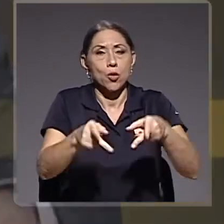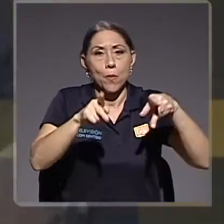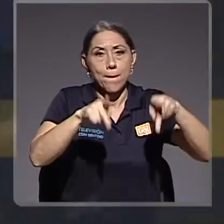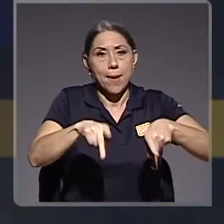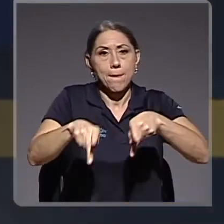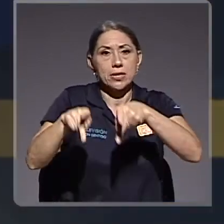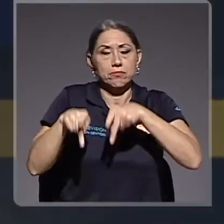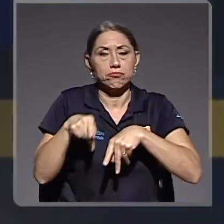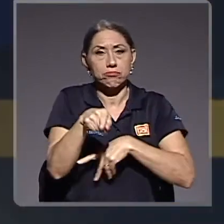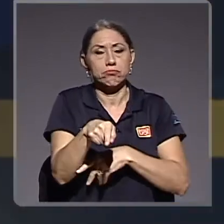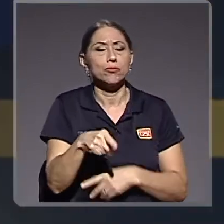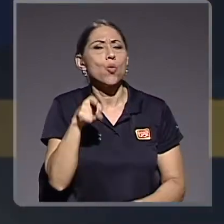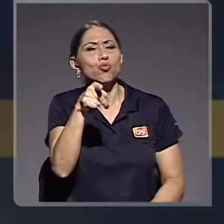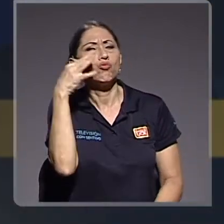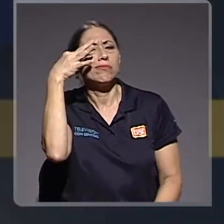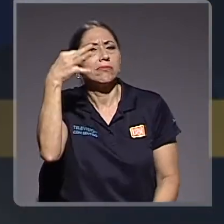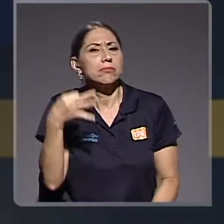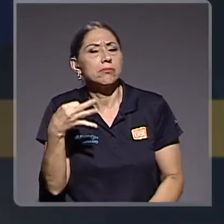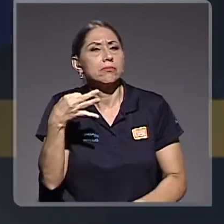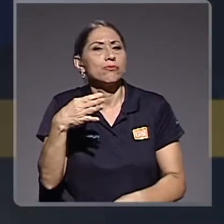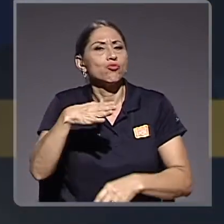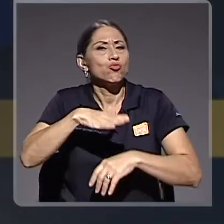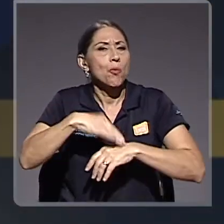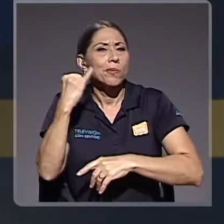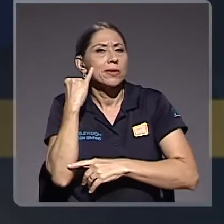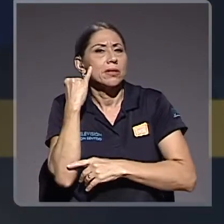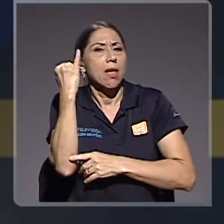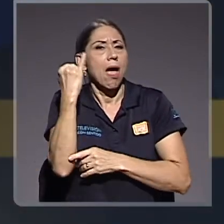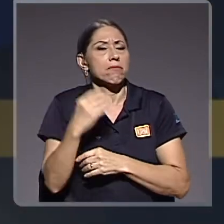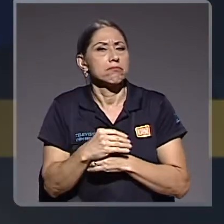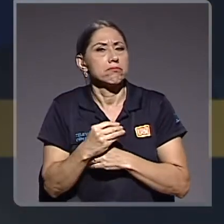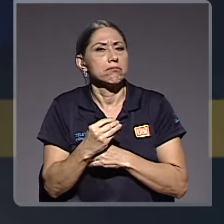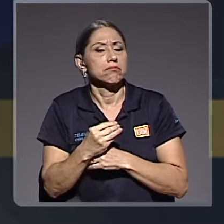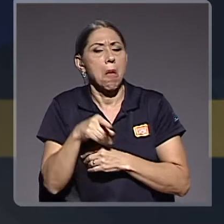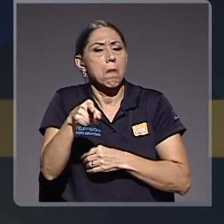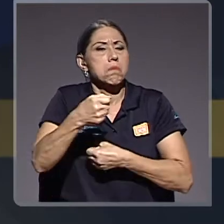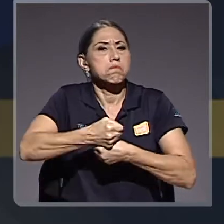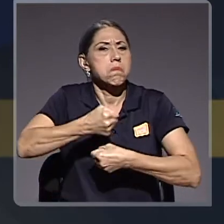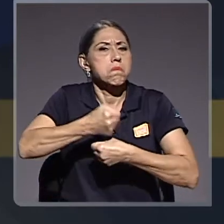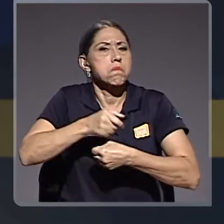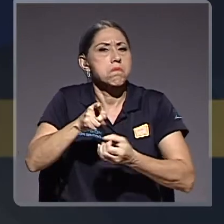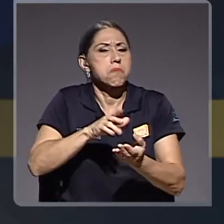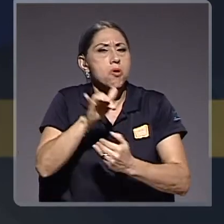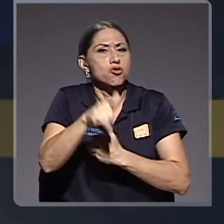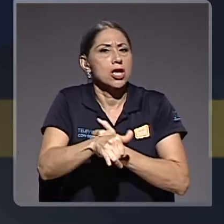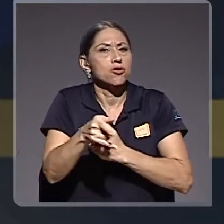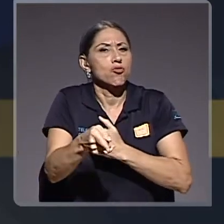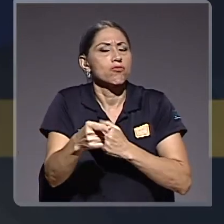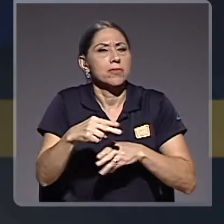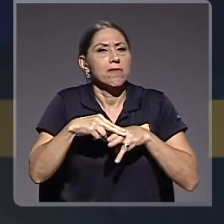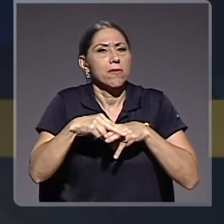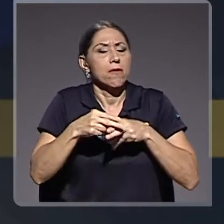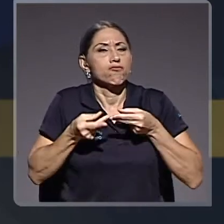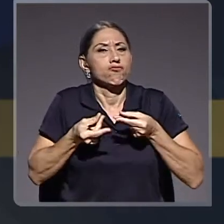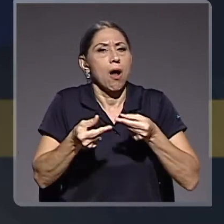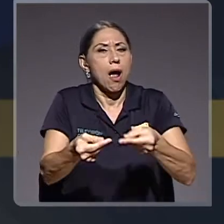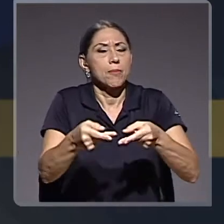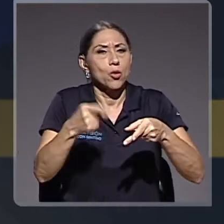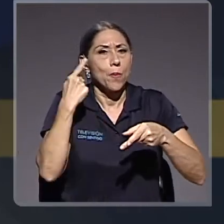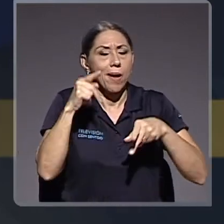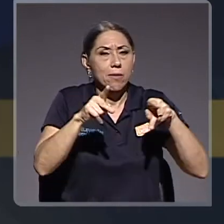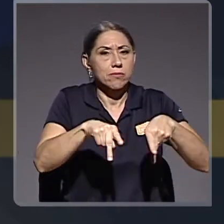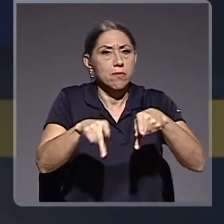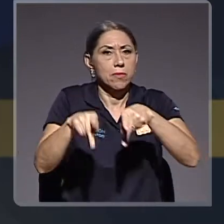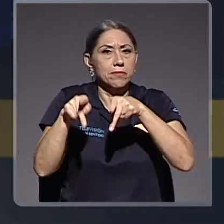¿Qué cree usted de la idea, de la concepción como obra de este proyecto de tren rápido de pasajeros en